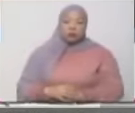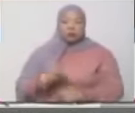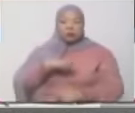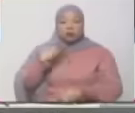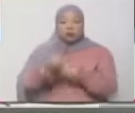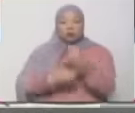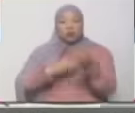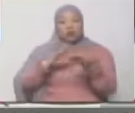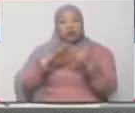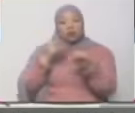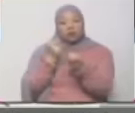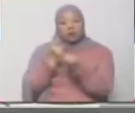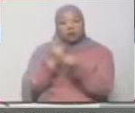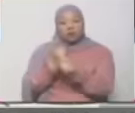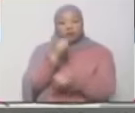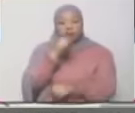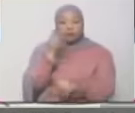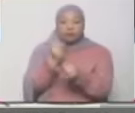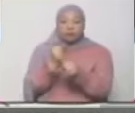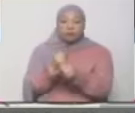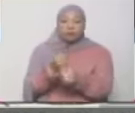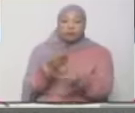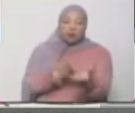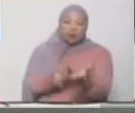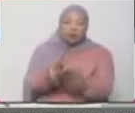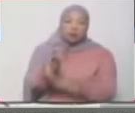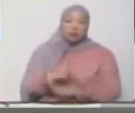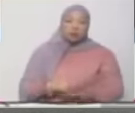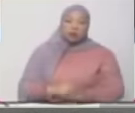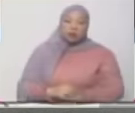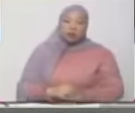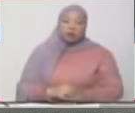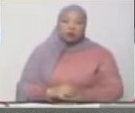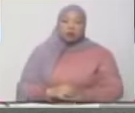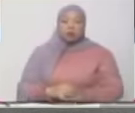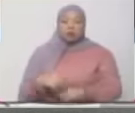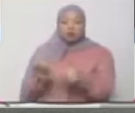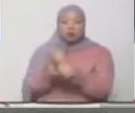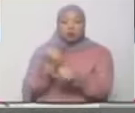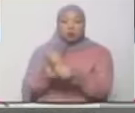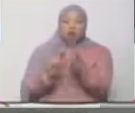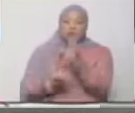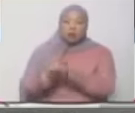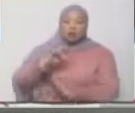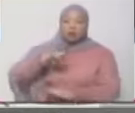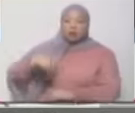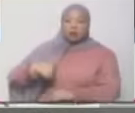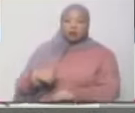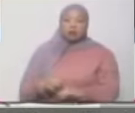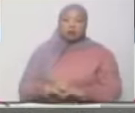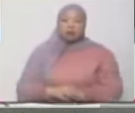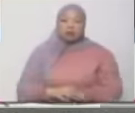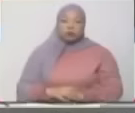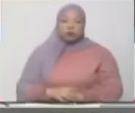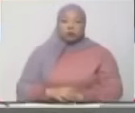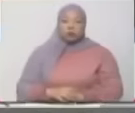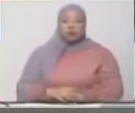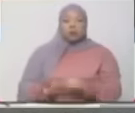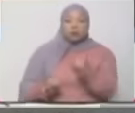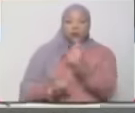comuna. Pero siempre hay niveles de desarrollo. El